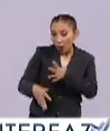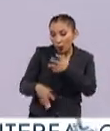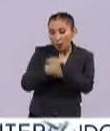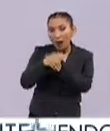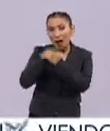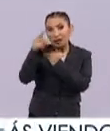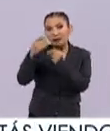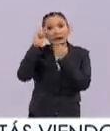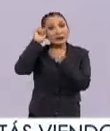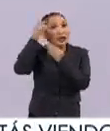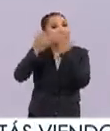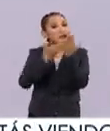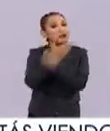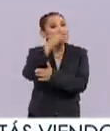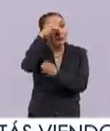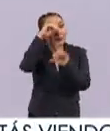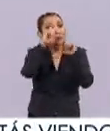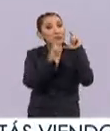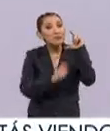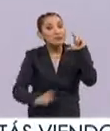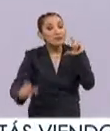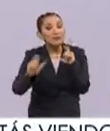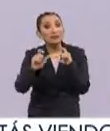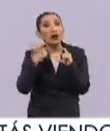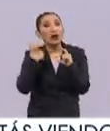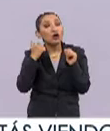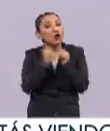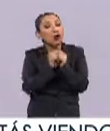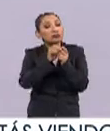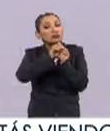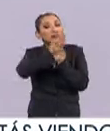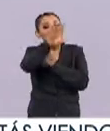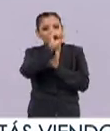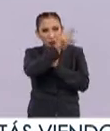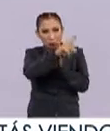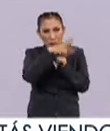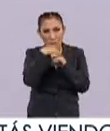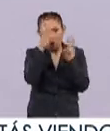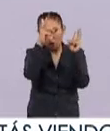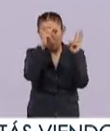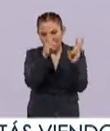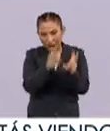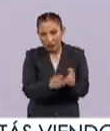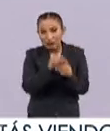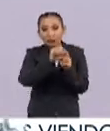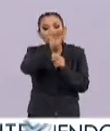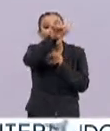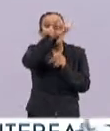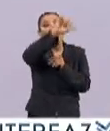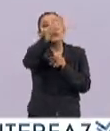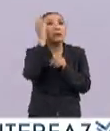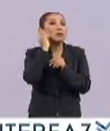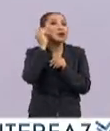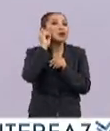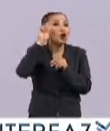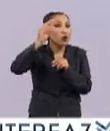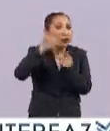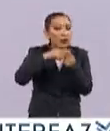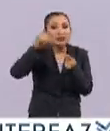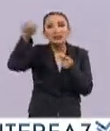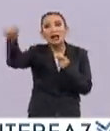complementar un servicio nacional mediante el envío de estos programas a las emisoras públicas,